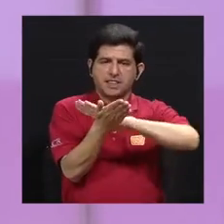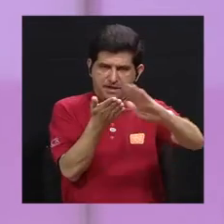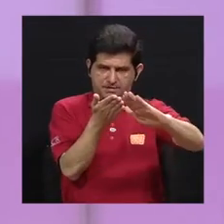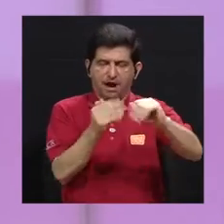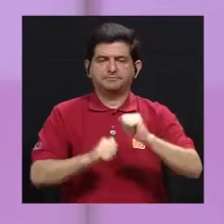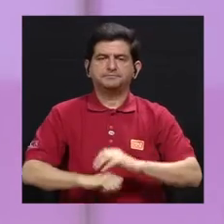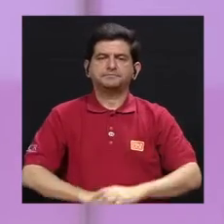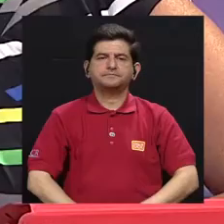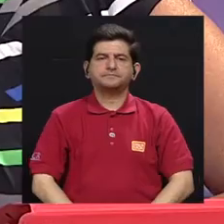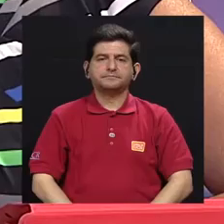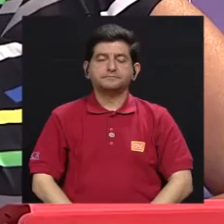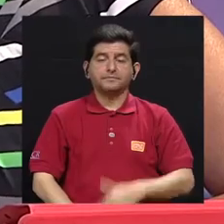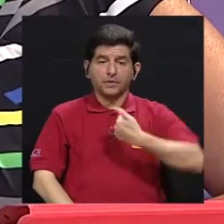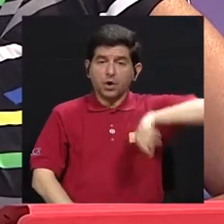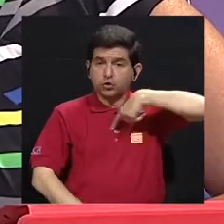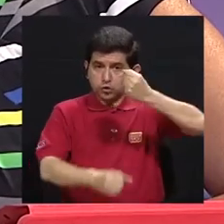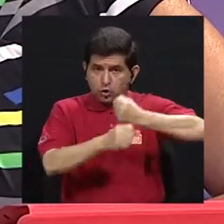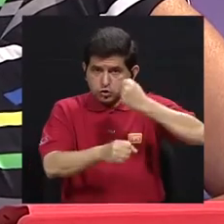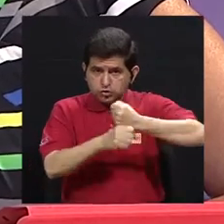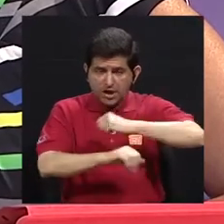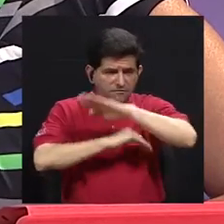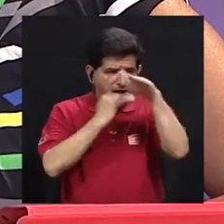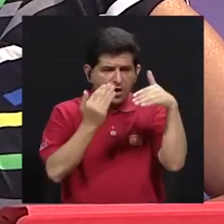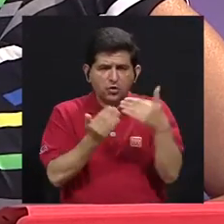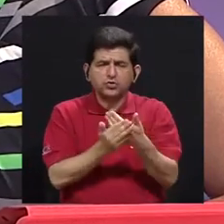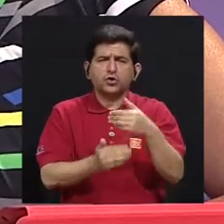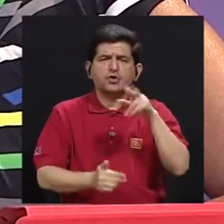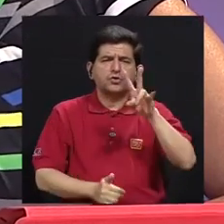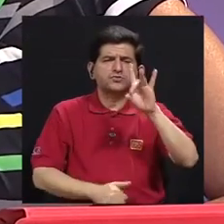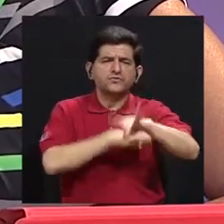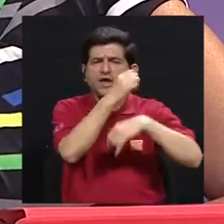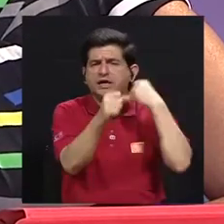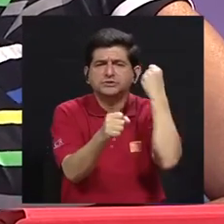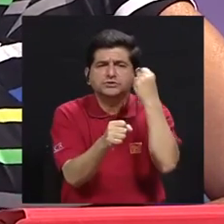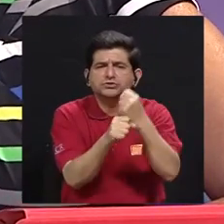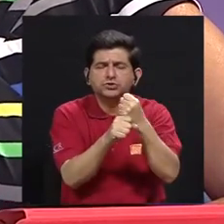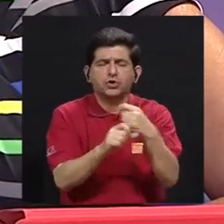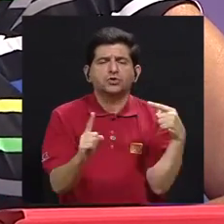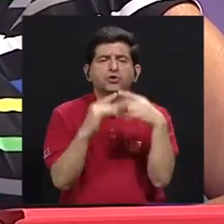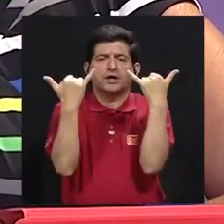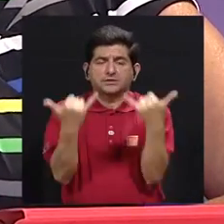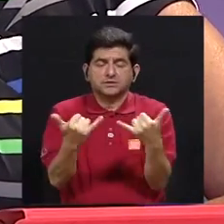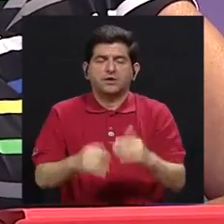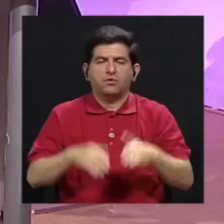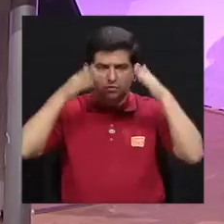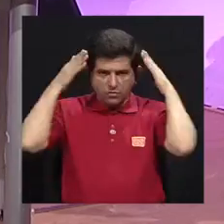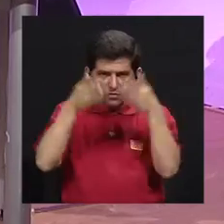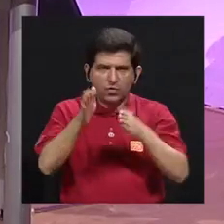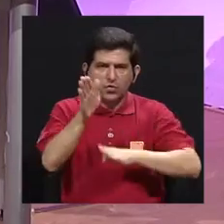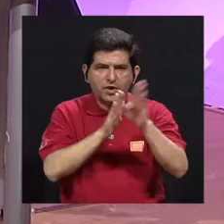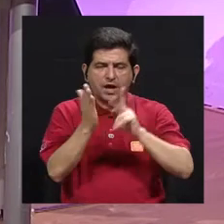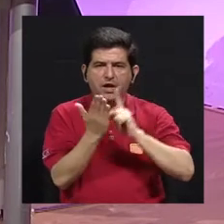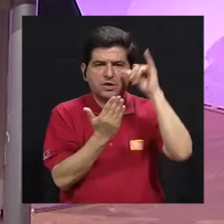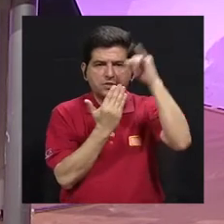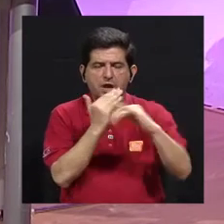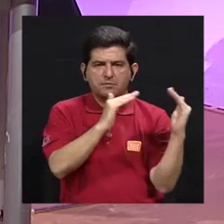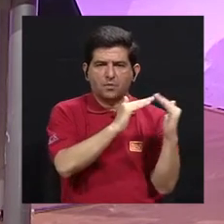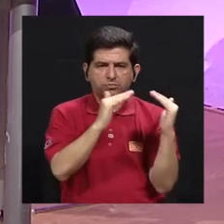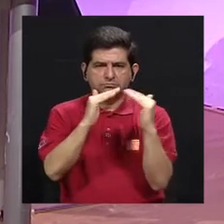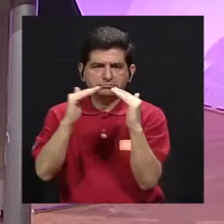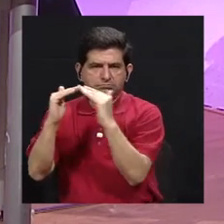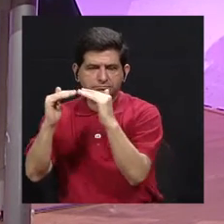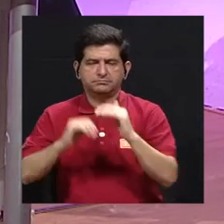digna nuestro trabajo durante todos estos 28 años ha estado enfocado al desarrollo de proyectos